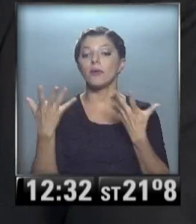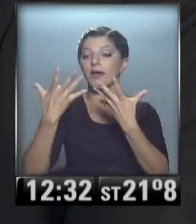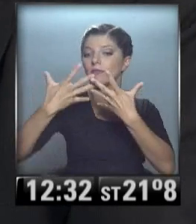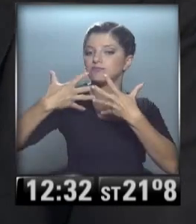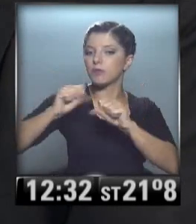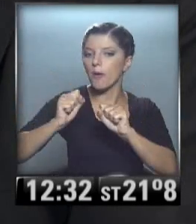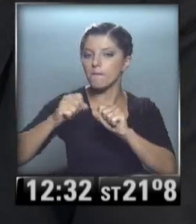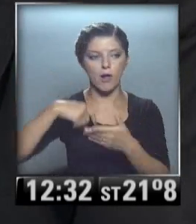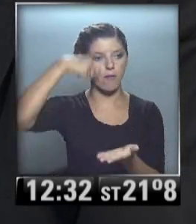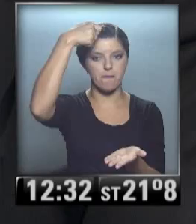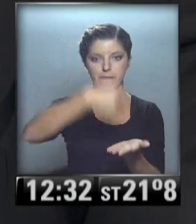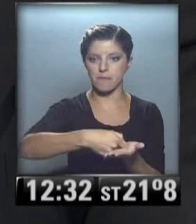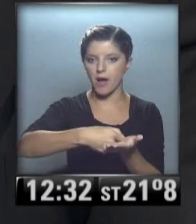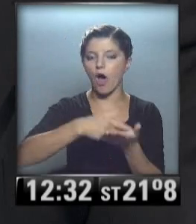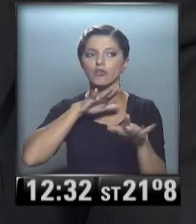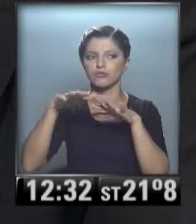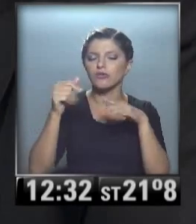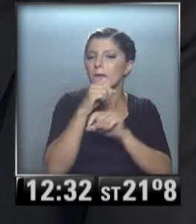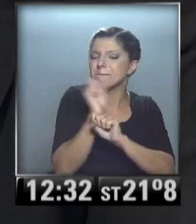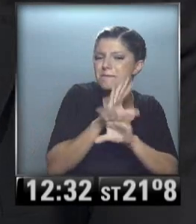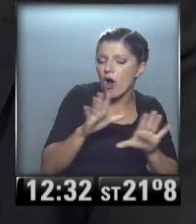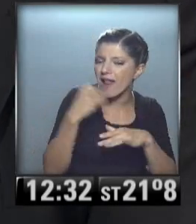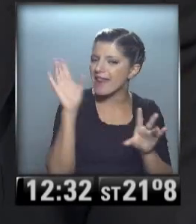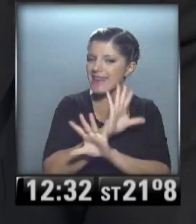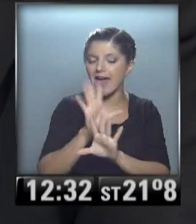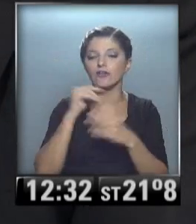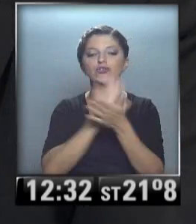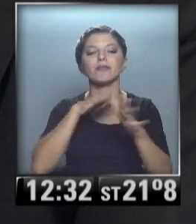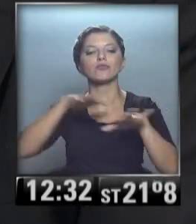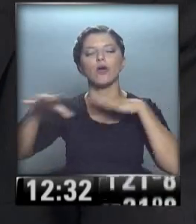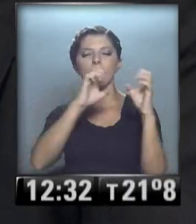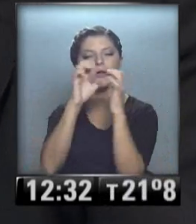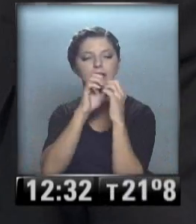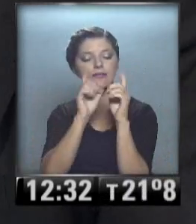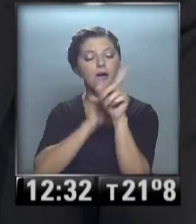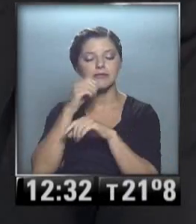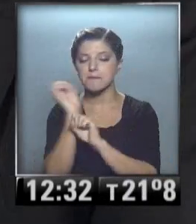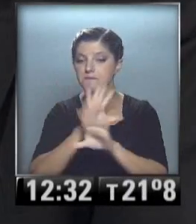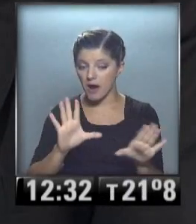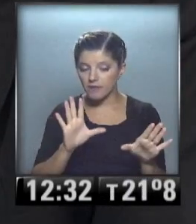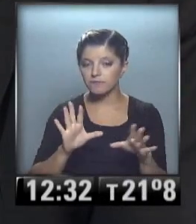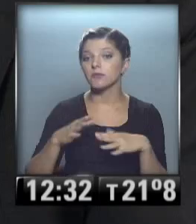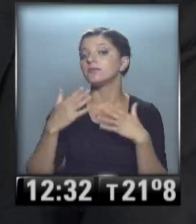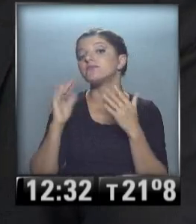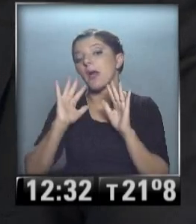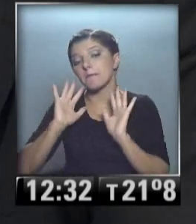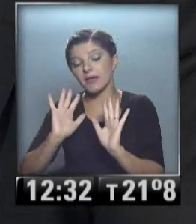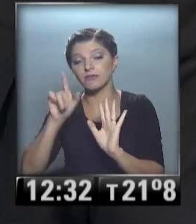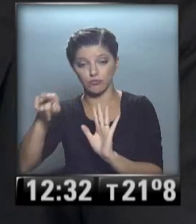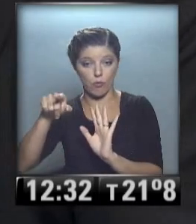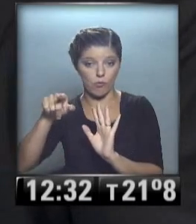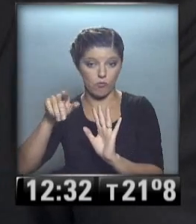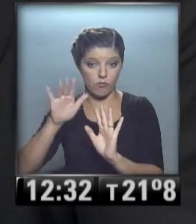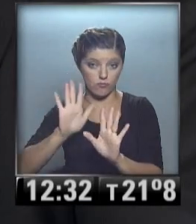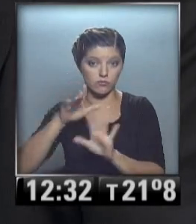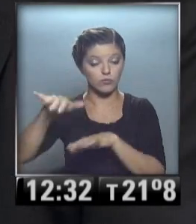no pagó un costo mayor de la crisis que muchas de esas recetas han provocado, e inclusive a pesar de la experiencia